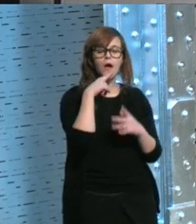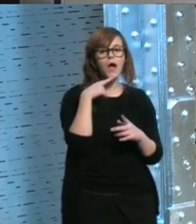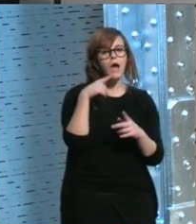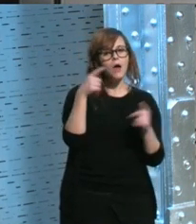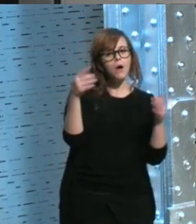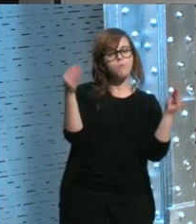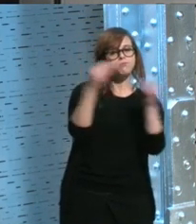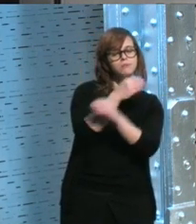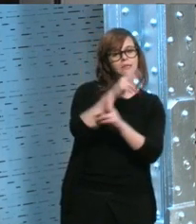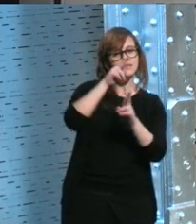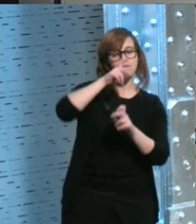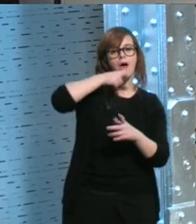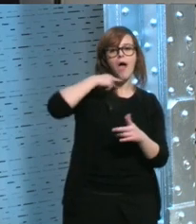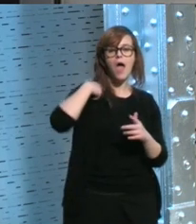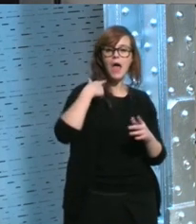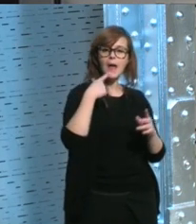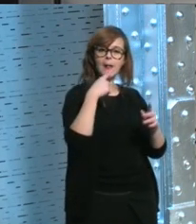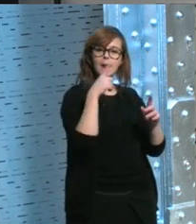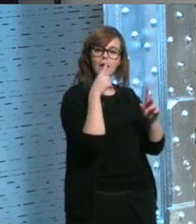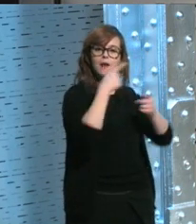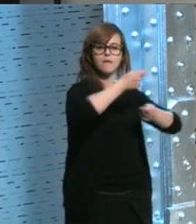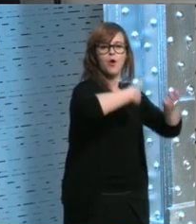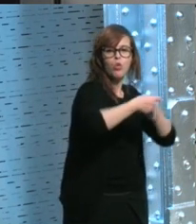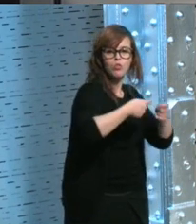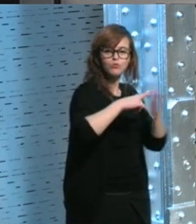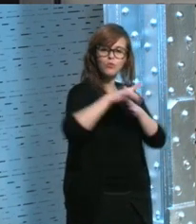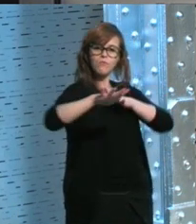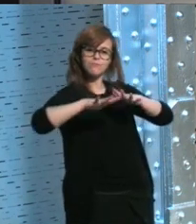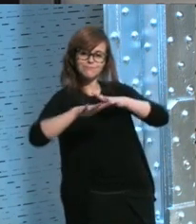el emprendedor de negocio y el activista.